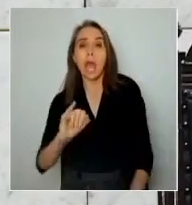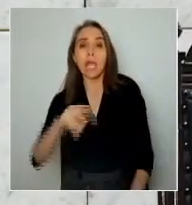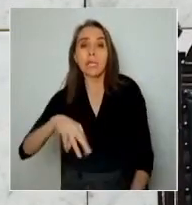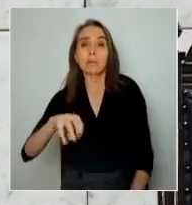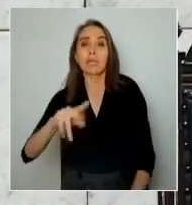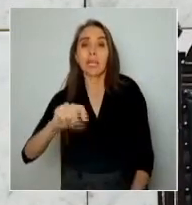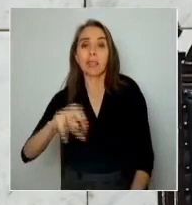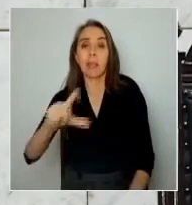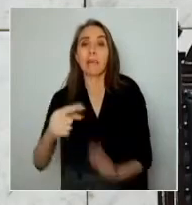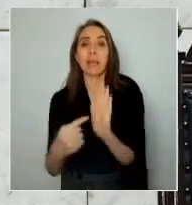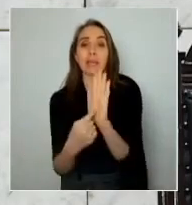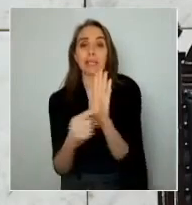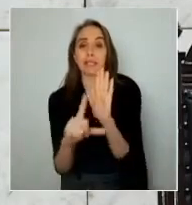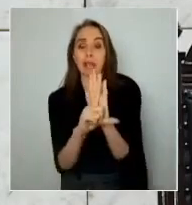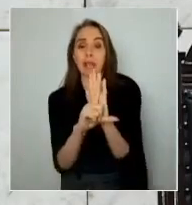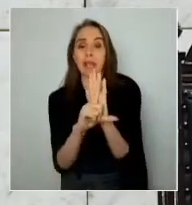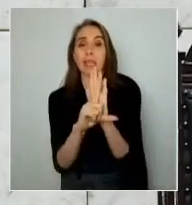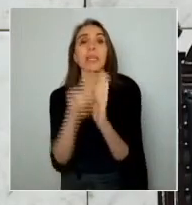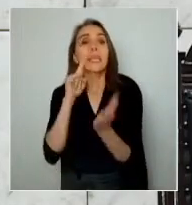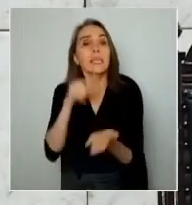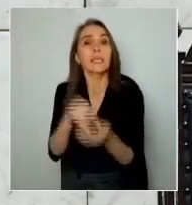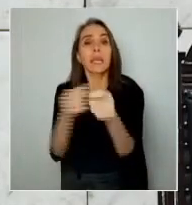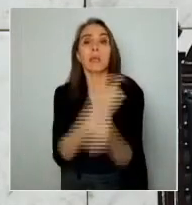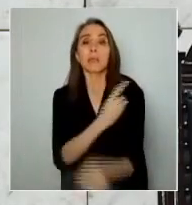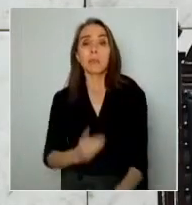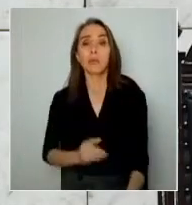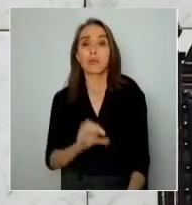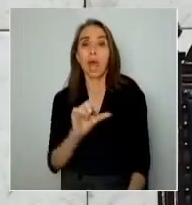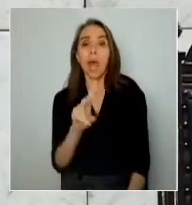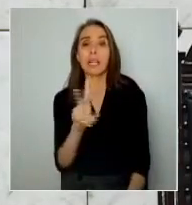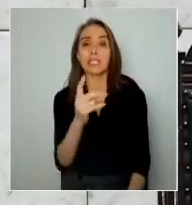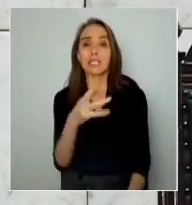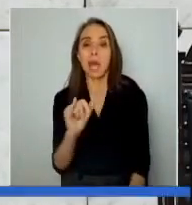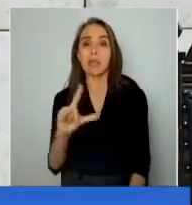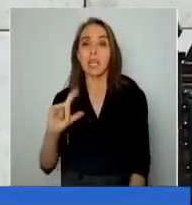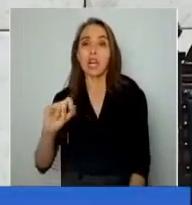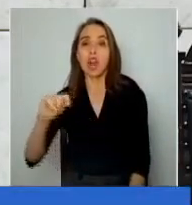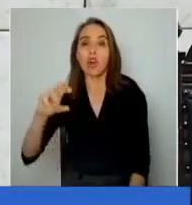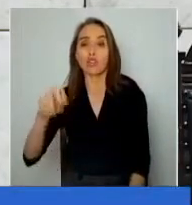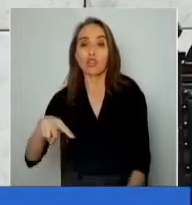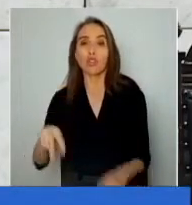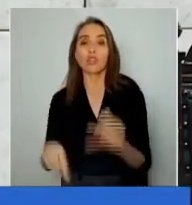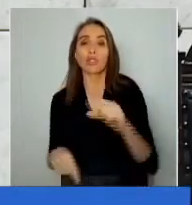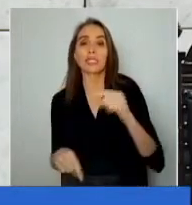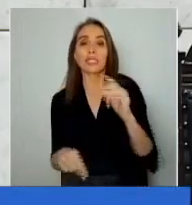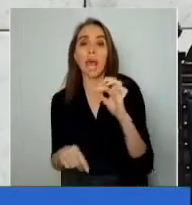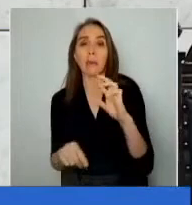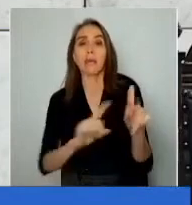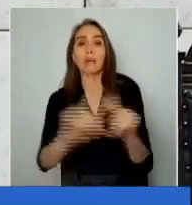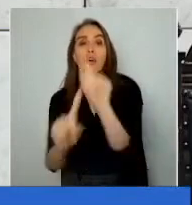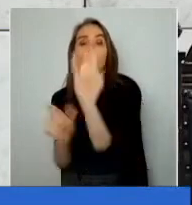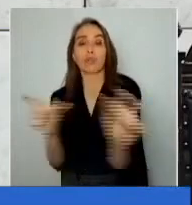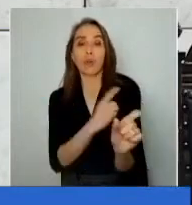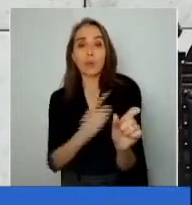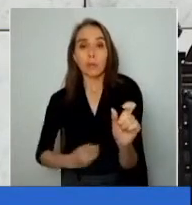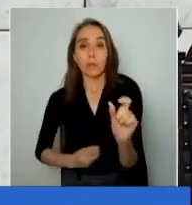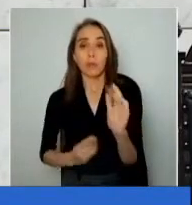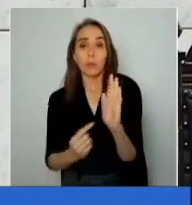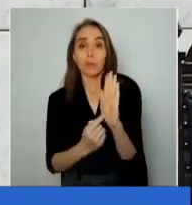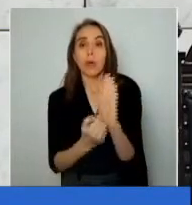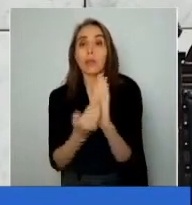de iniciativa de los diputados alessandri longton talpe y otros entregamos una mayor